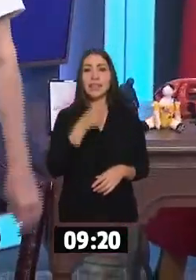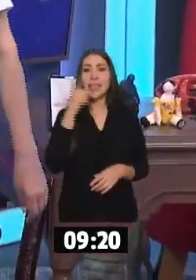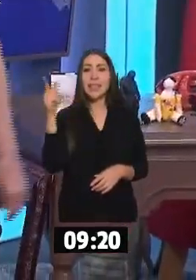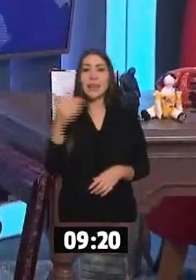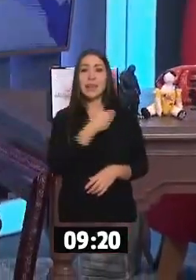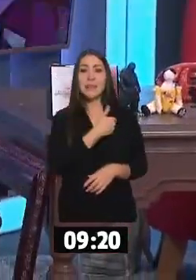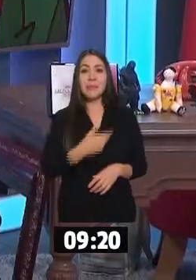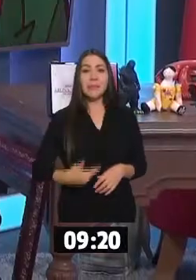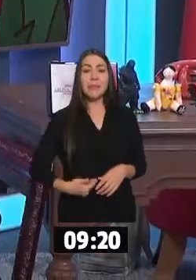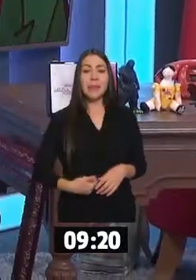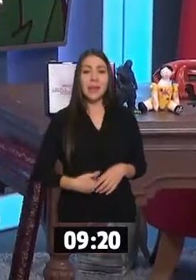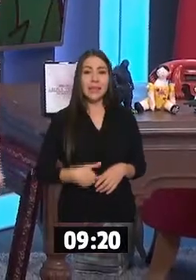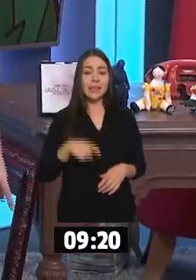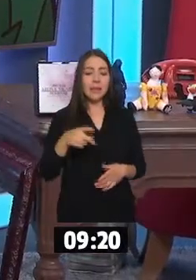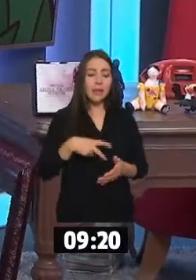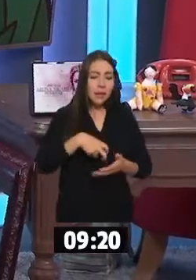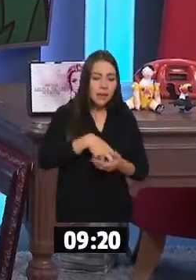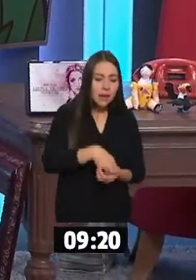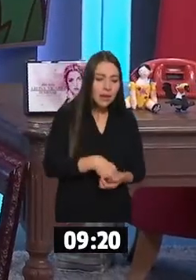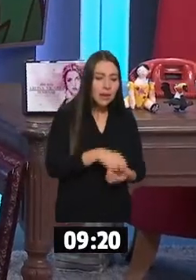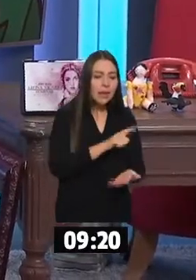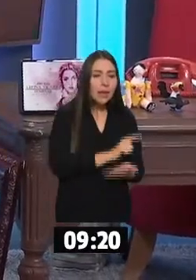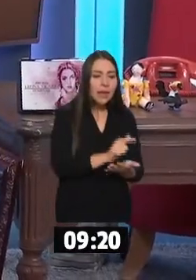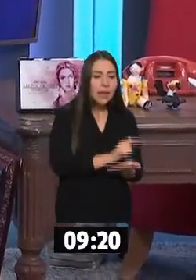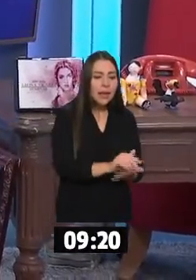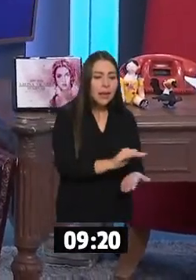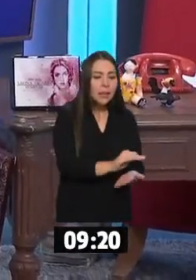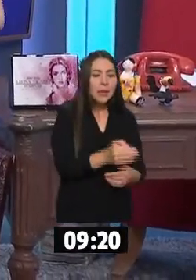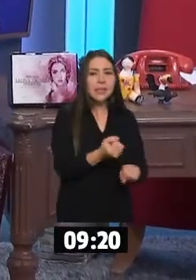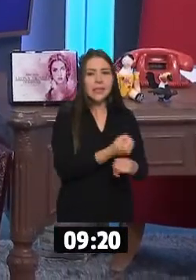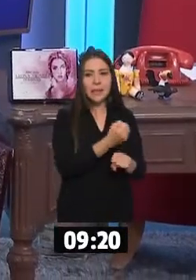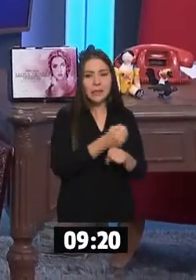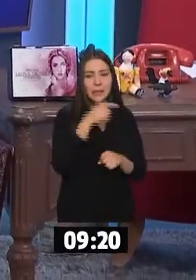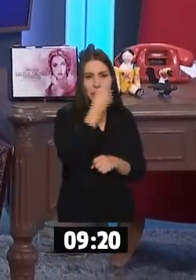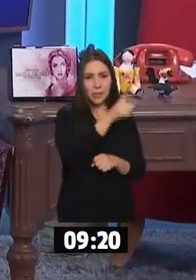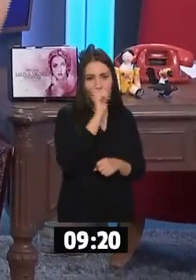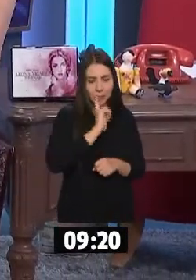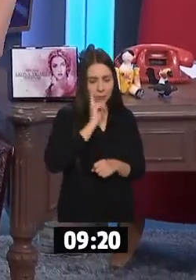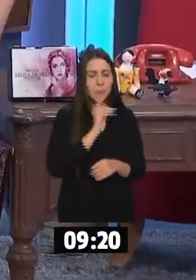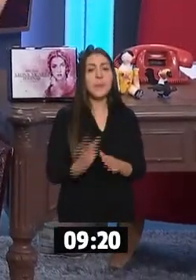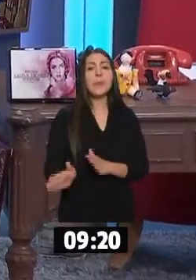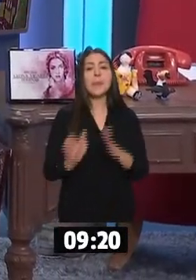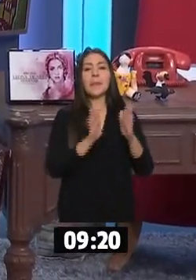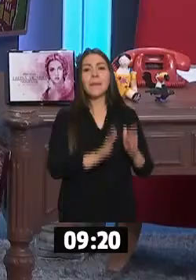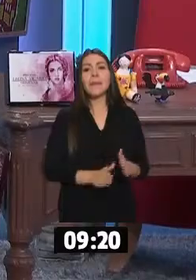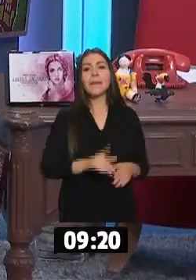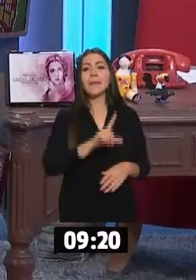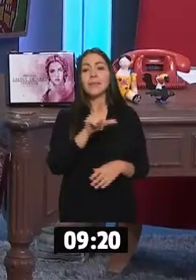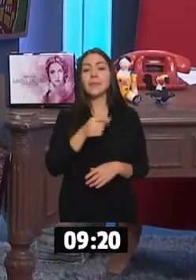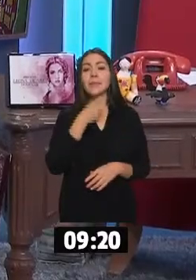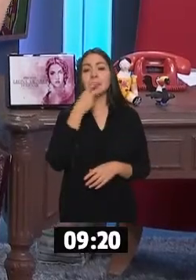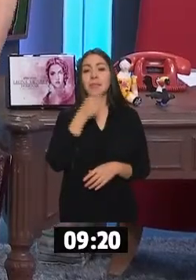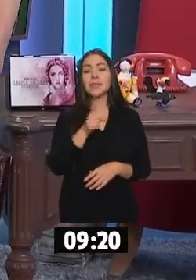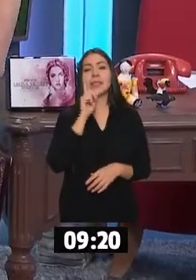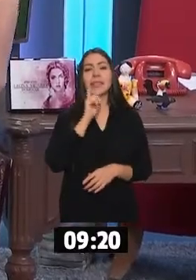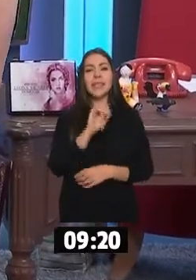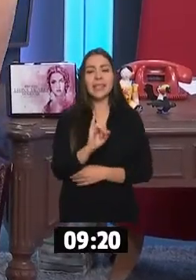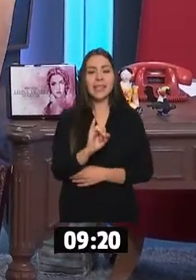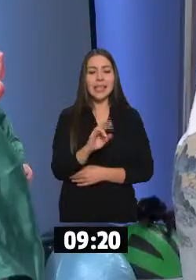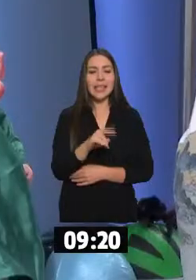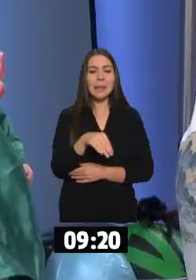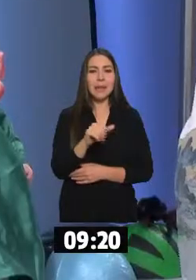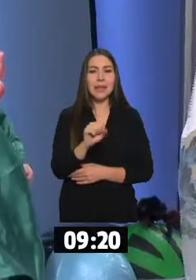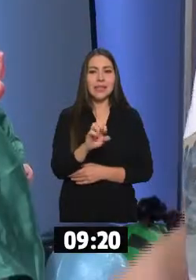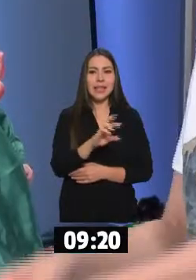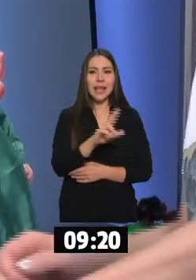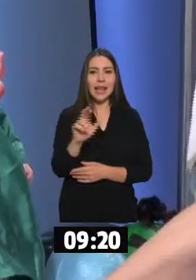presidente se arrodillaba y le Ay. limpiaba los zapatos, Gustavo Díaz Ordaz. Luego, que tenía la cama de la Irma Carlota. Serrano. Bueno, la Irma Serrano tenía